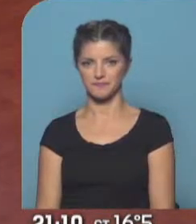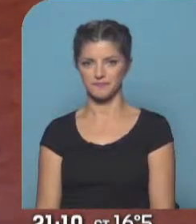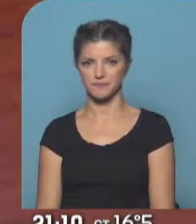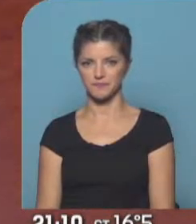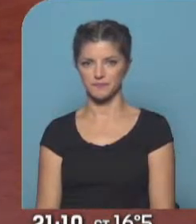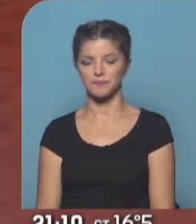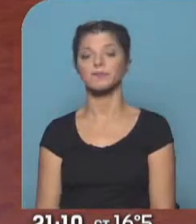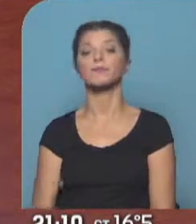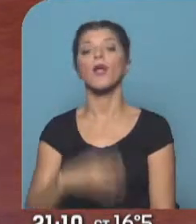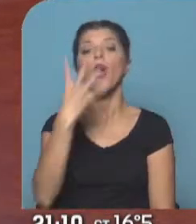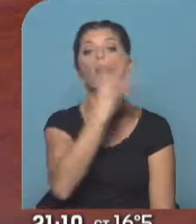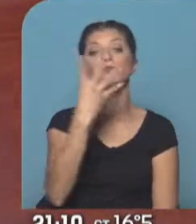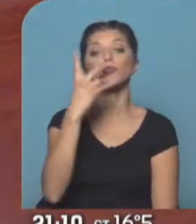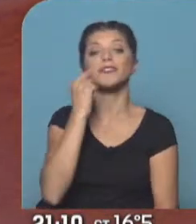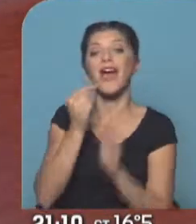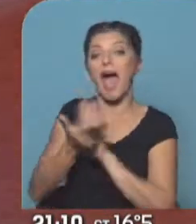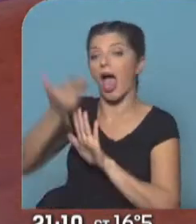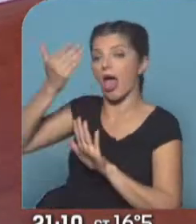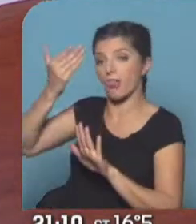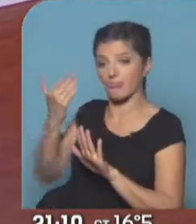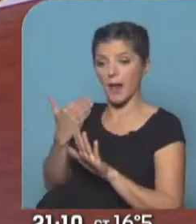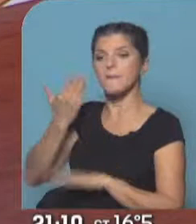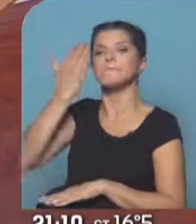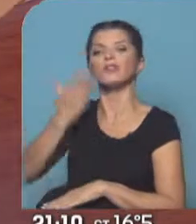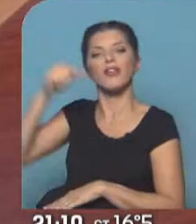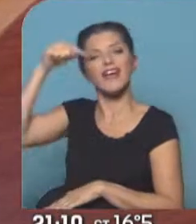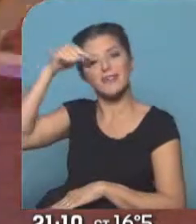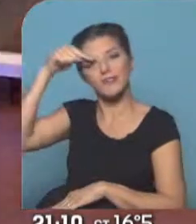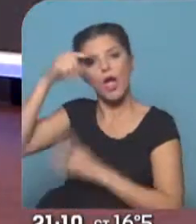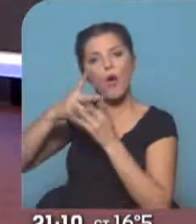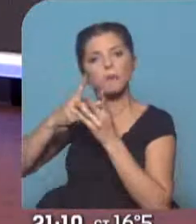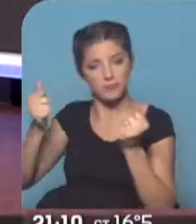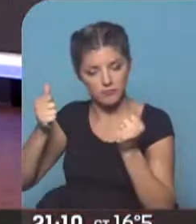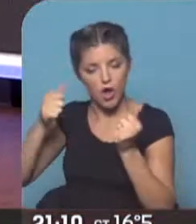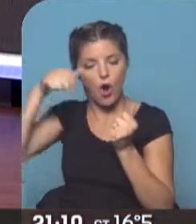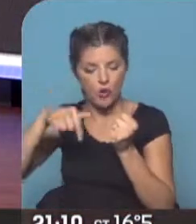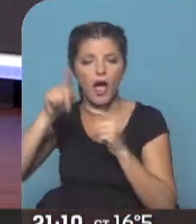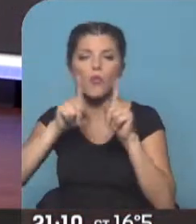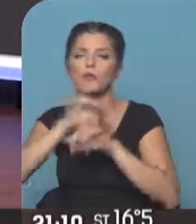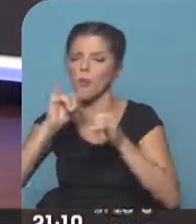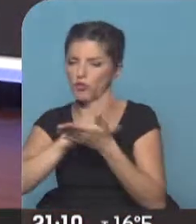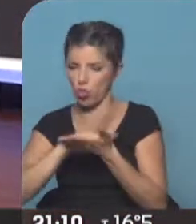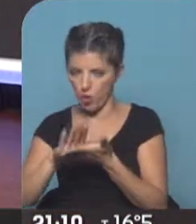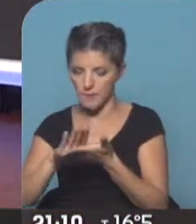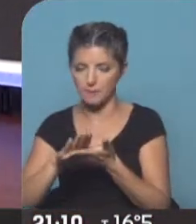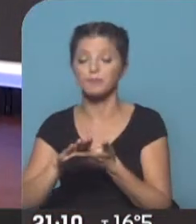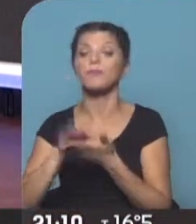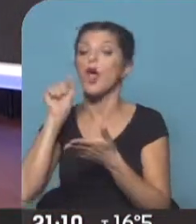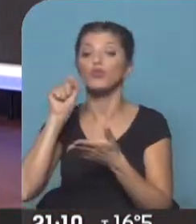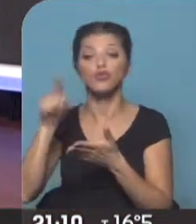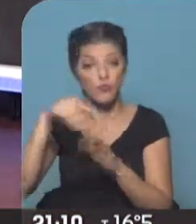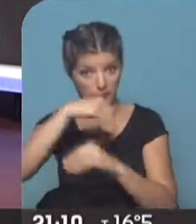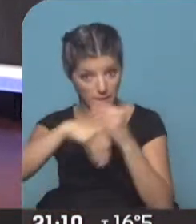Y a 44 días de la desaparición de Santiago Maldonado se produjeron hoy algunas novedades en la investigación. Por ejemplo, la familia del